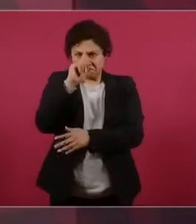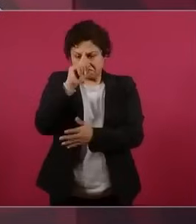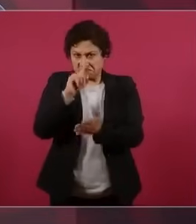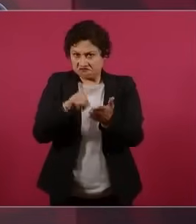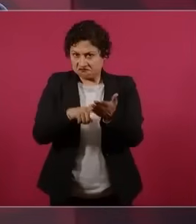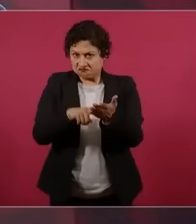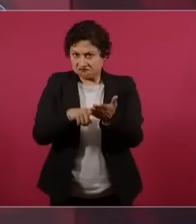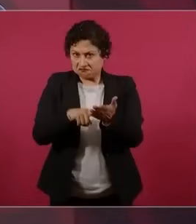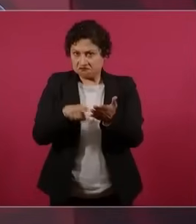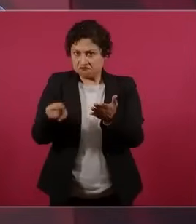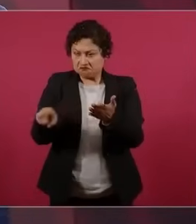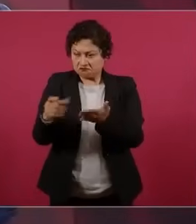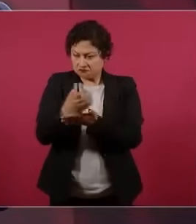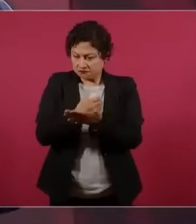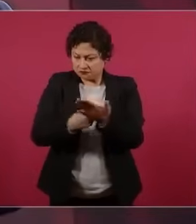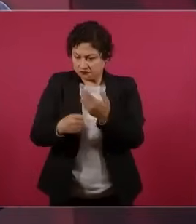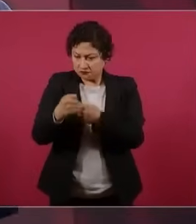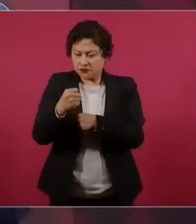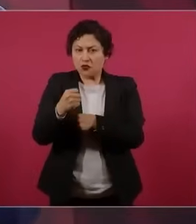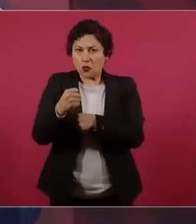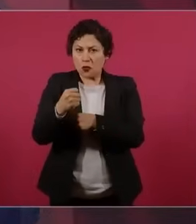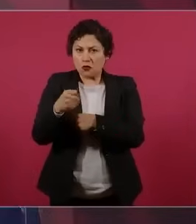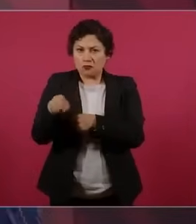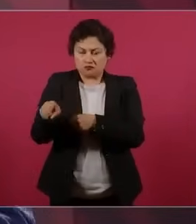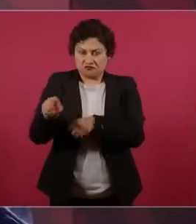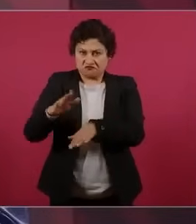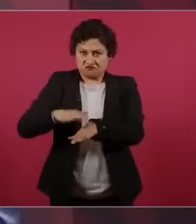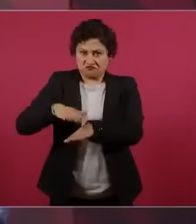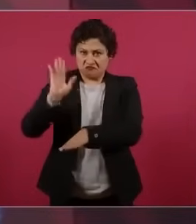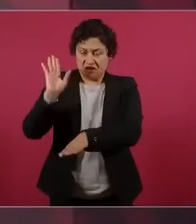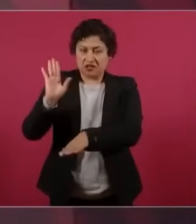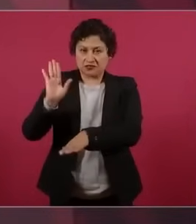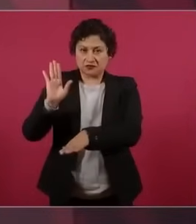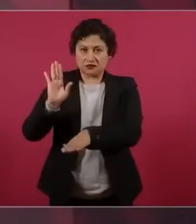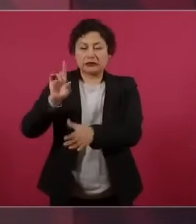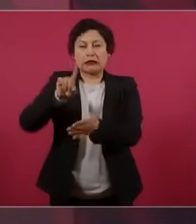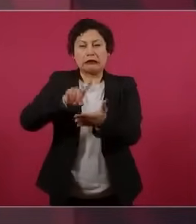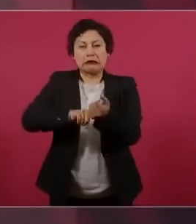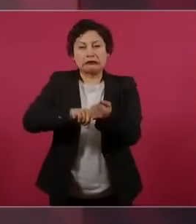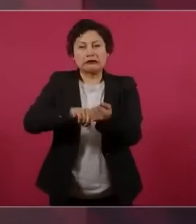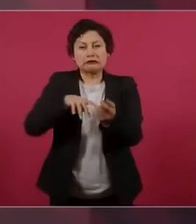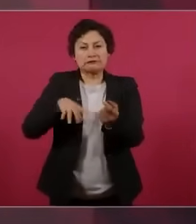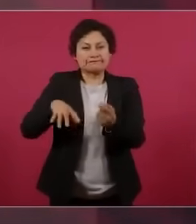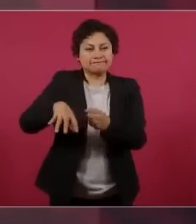obtuvo más triunfos en distritos.